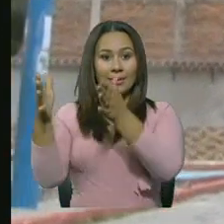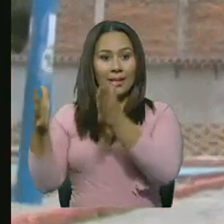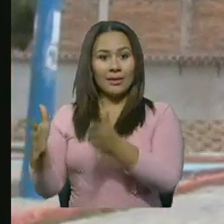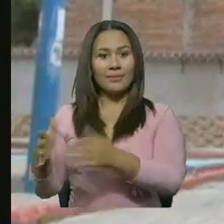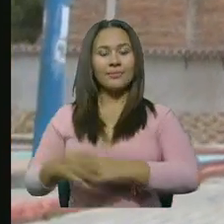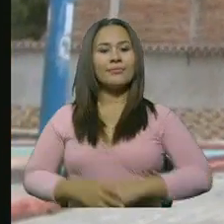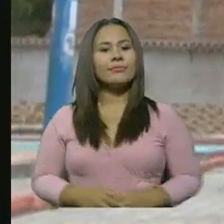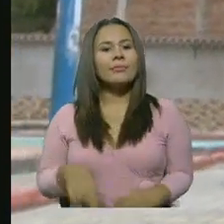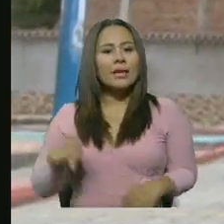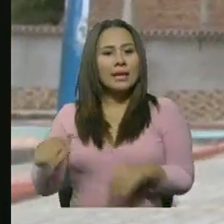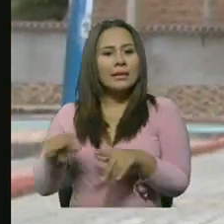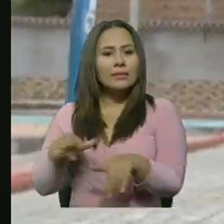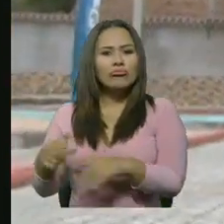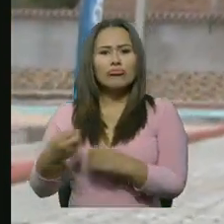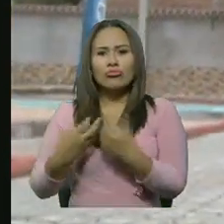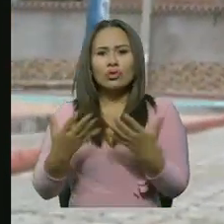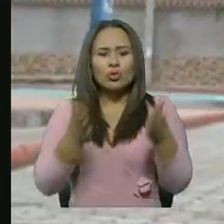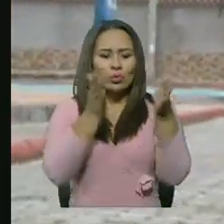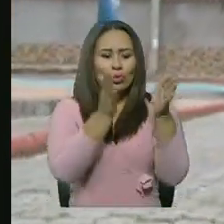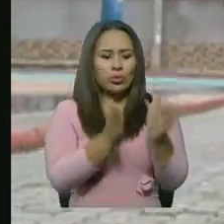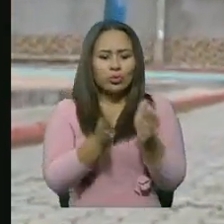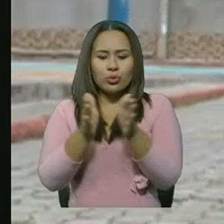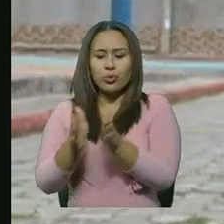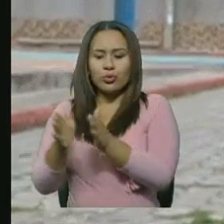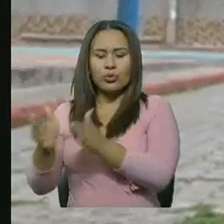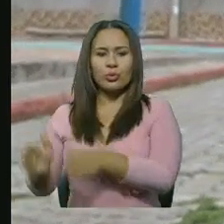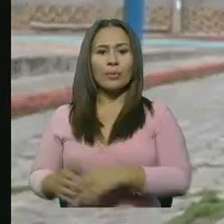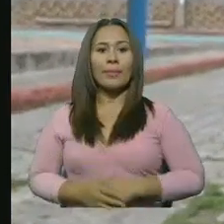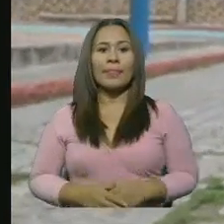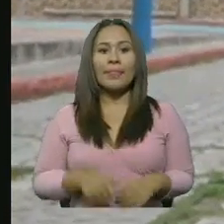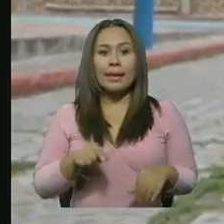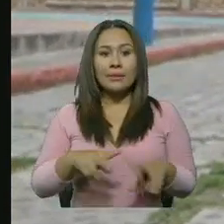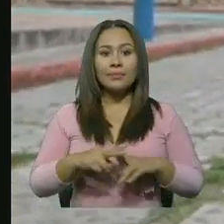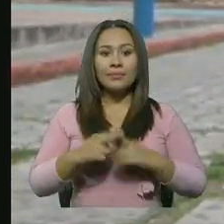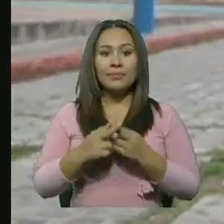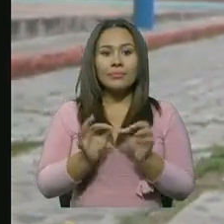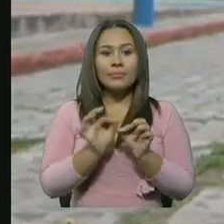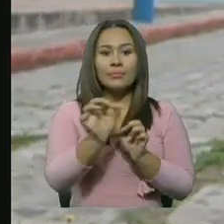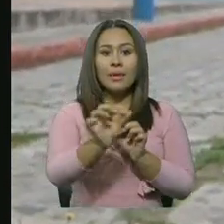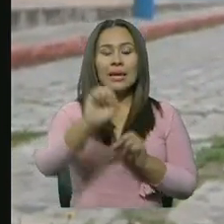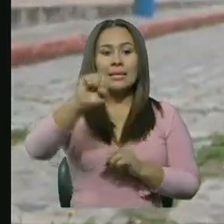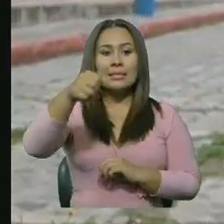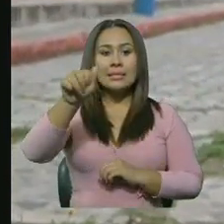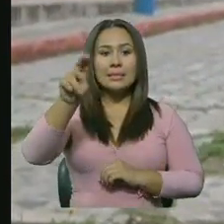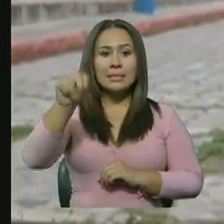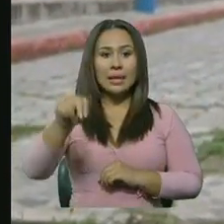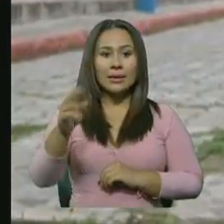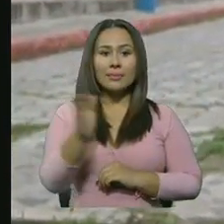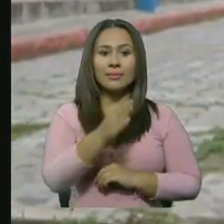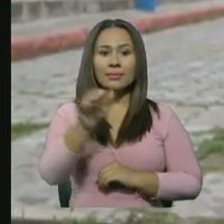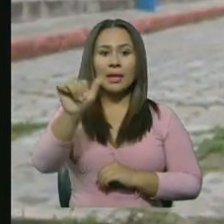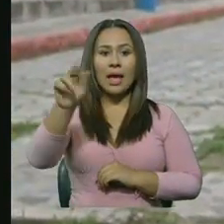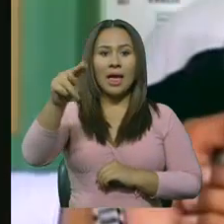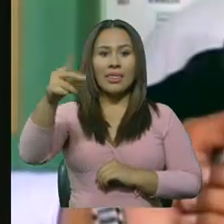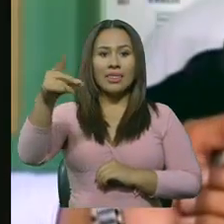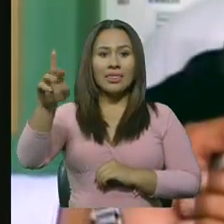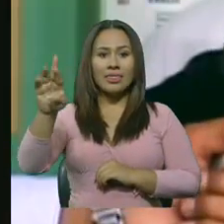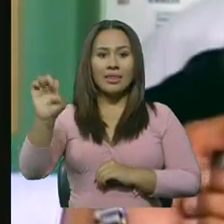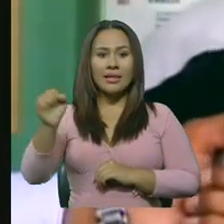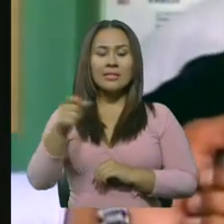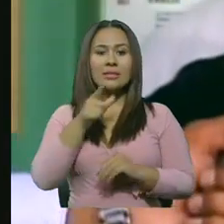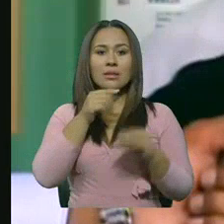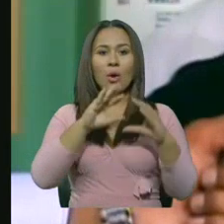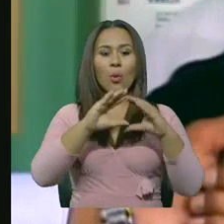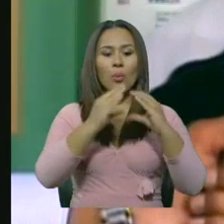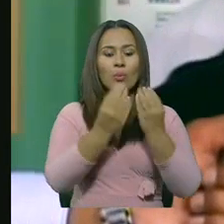ahí estuvieron muchas parcialidades, tal, empezando desde San Andrés, que pertenecen los Dungis, sí,